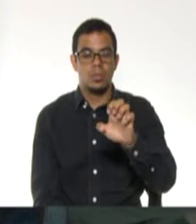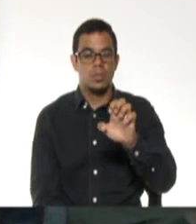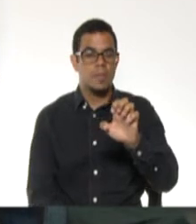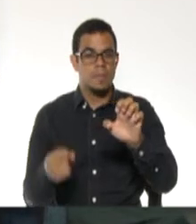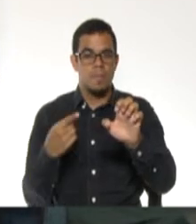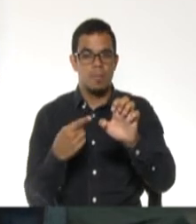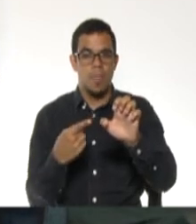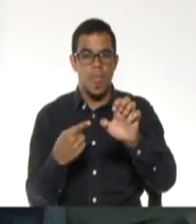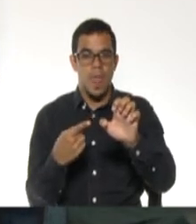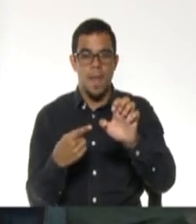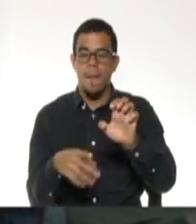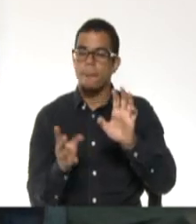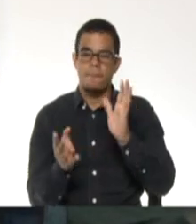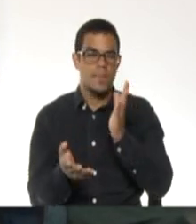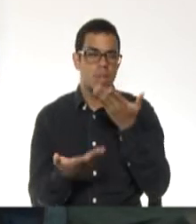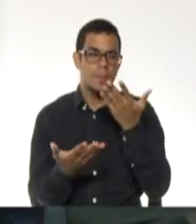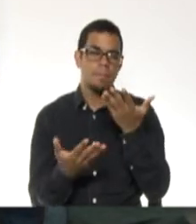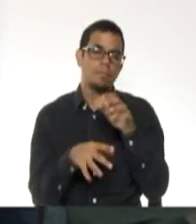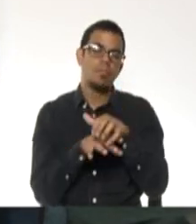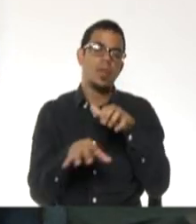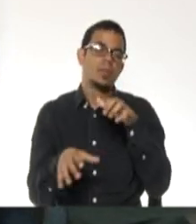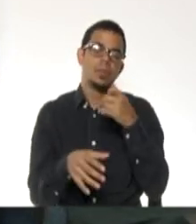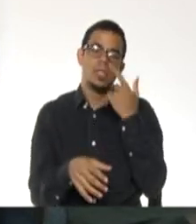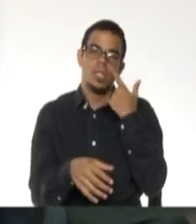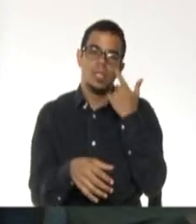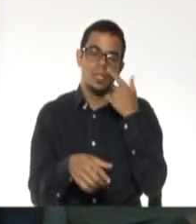avería más común, después